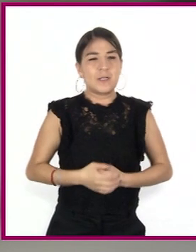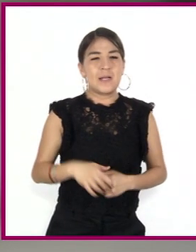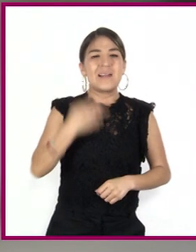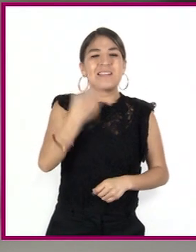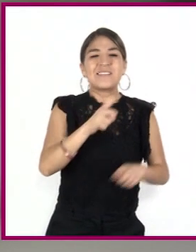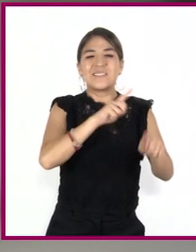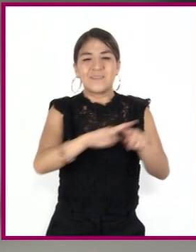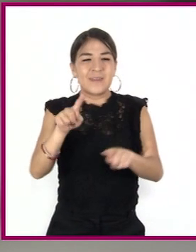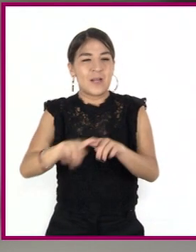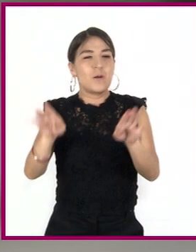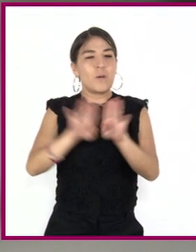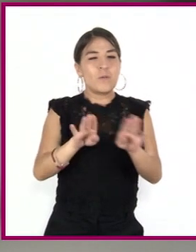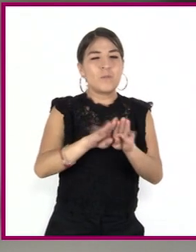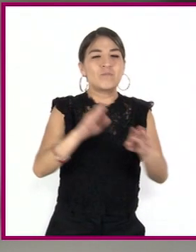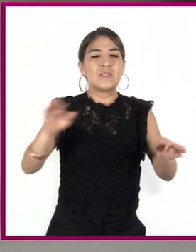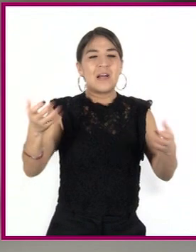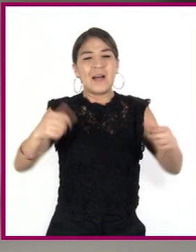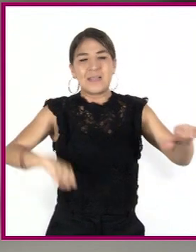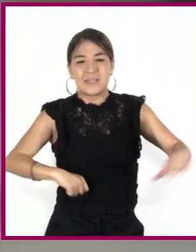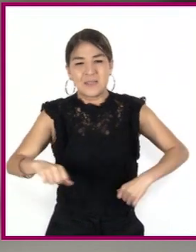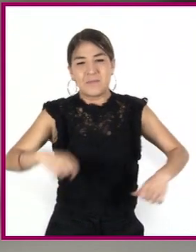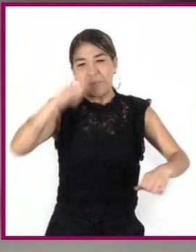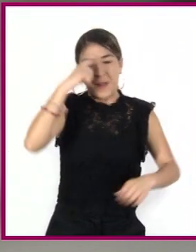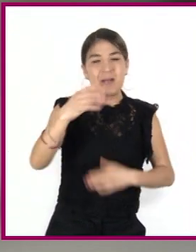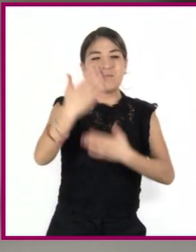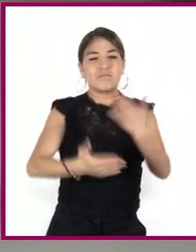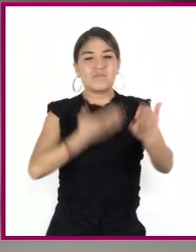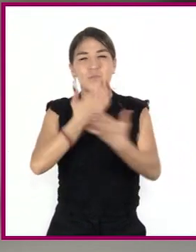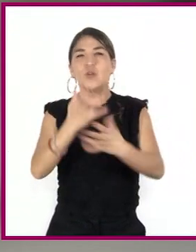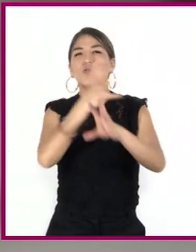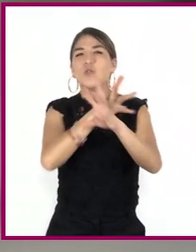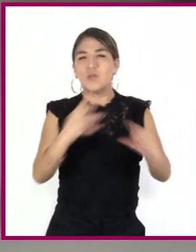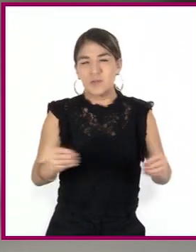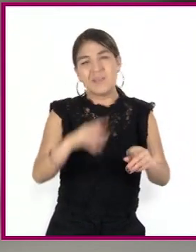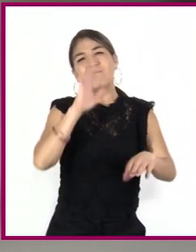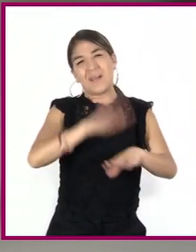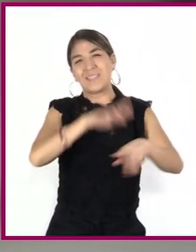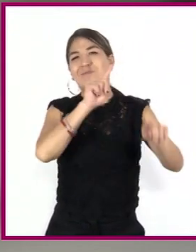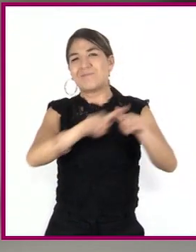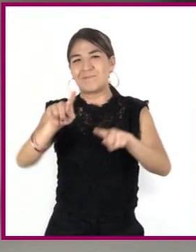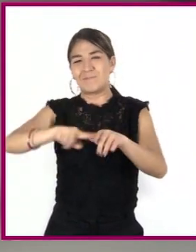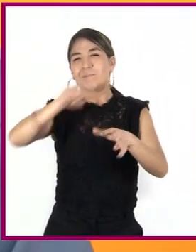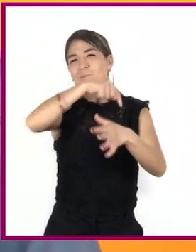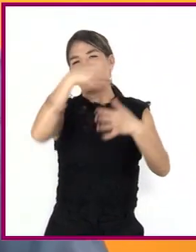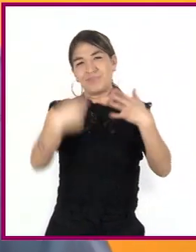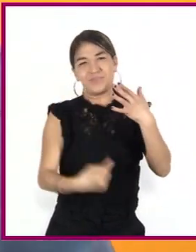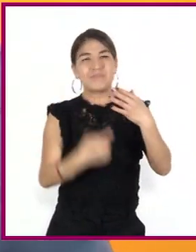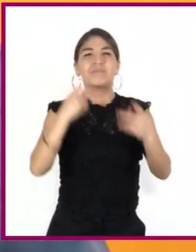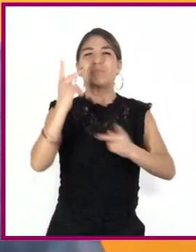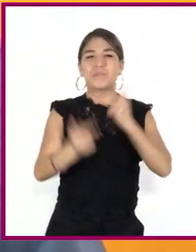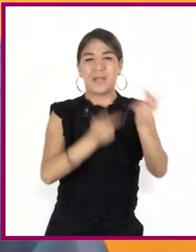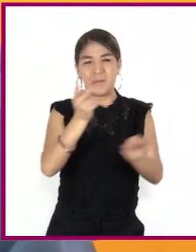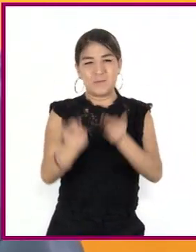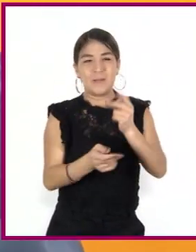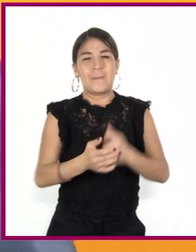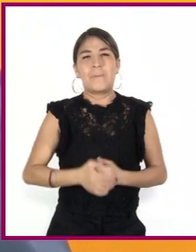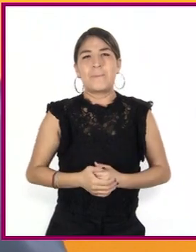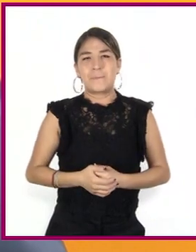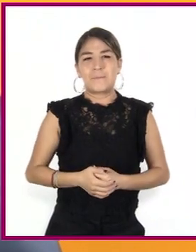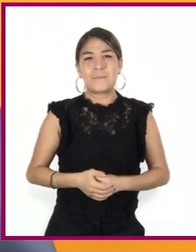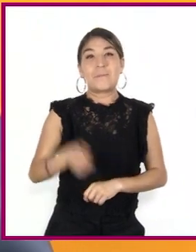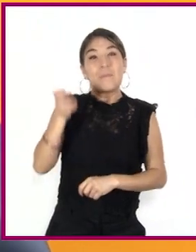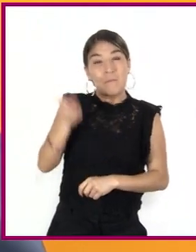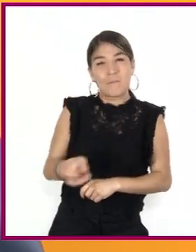necesito para implementar alguna alternativa de solución? Entre algunas otras preguntas. Es precisamente